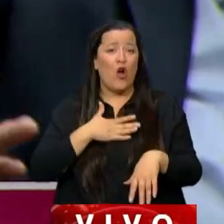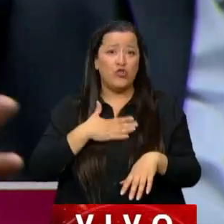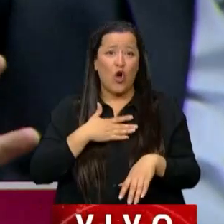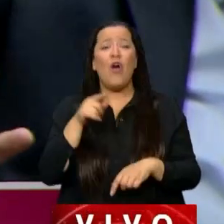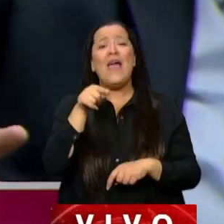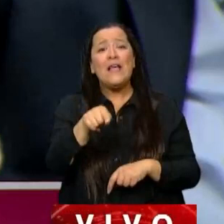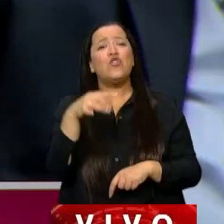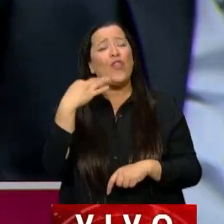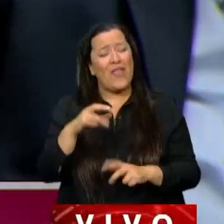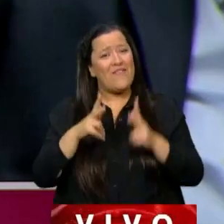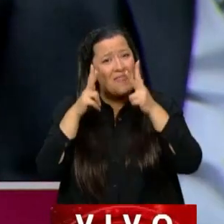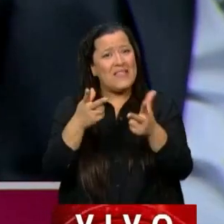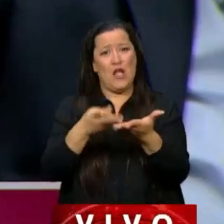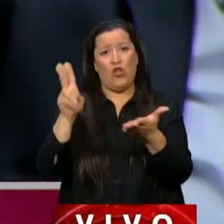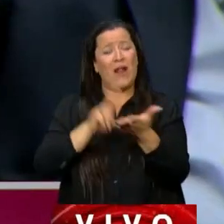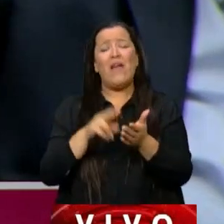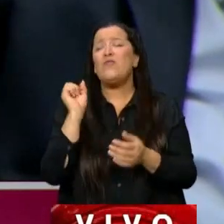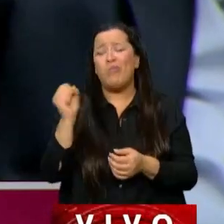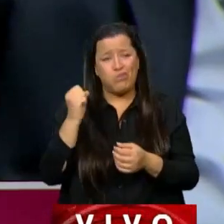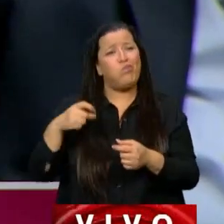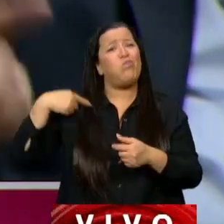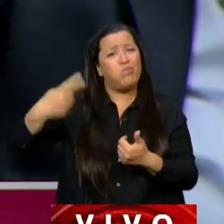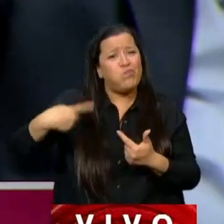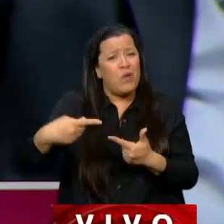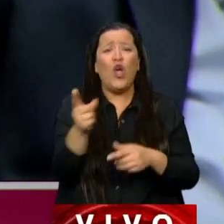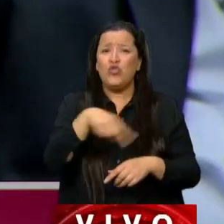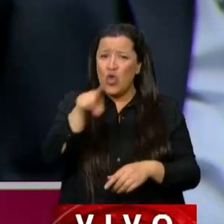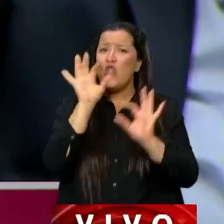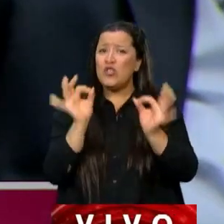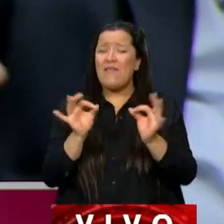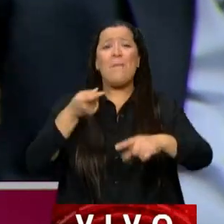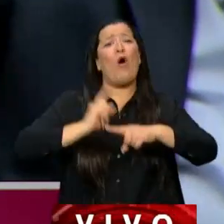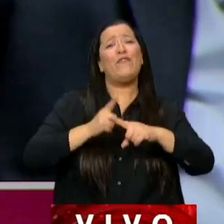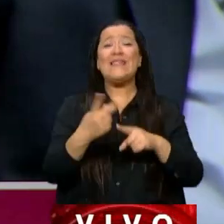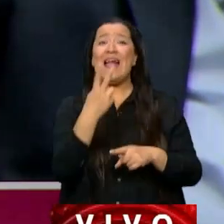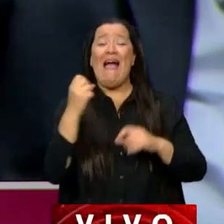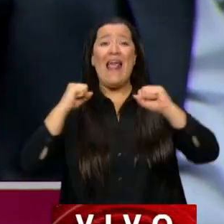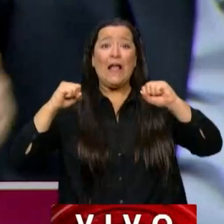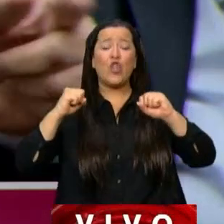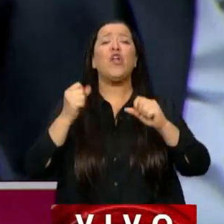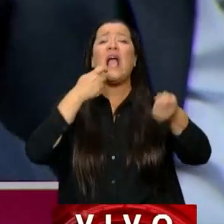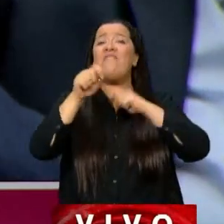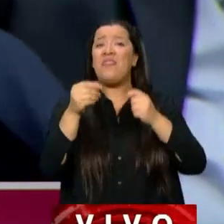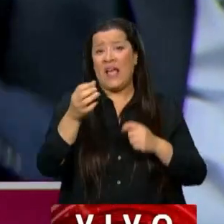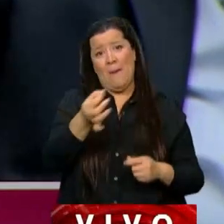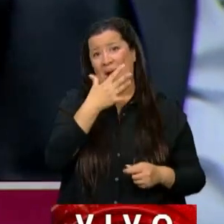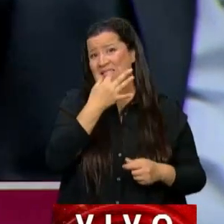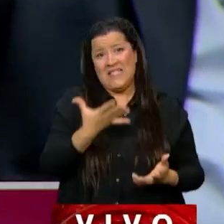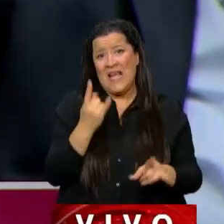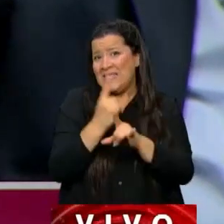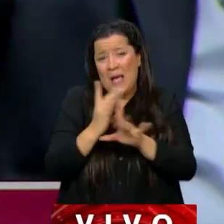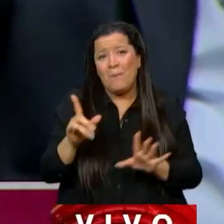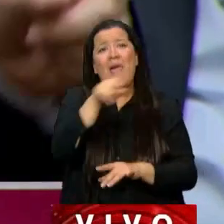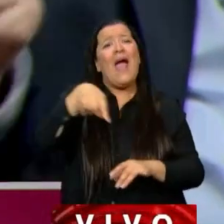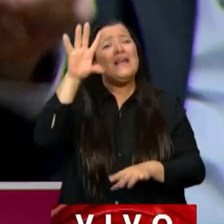y en esto hay que seguir marcando lo que sigue sucediendo, porque todos sabemos que en la fiesta electrónica se venden pastillas, todos sabemos cuando